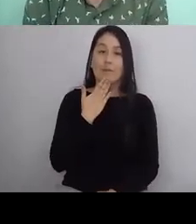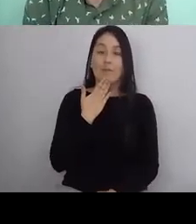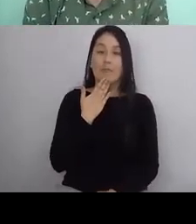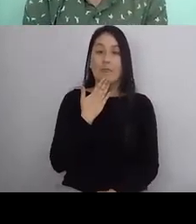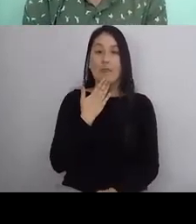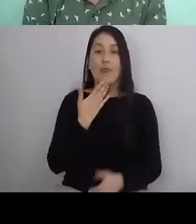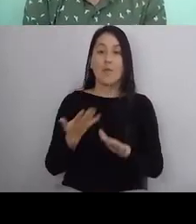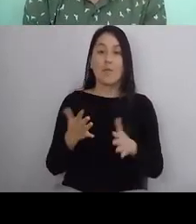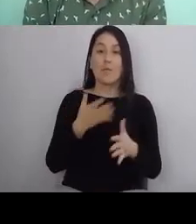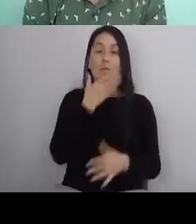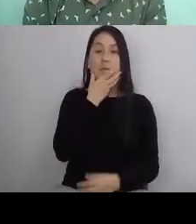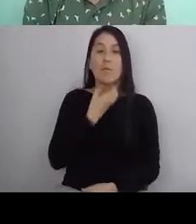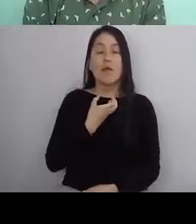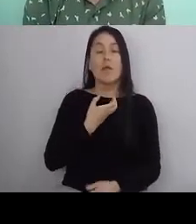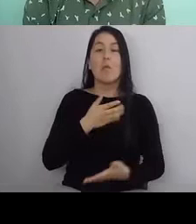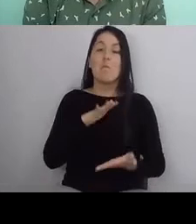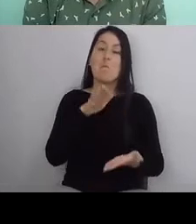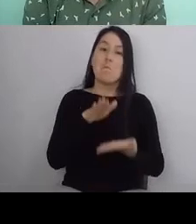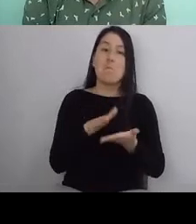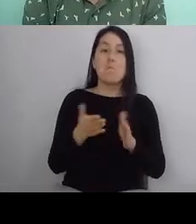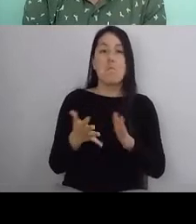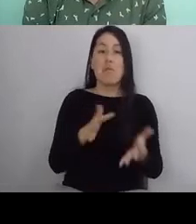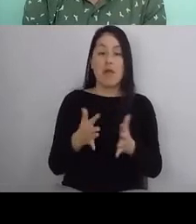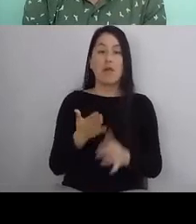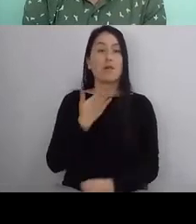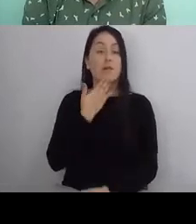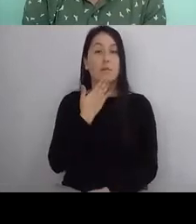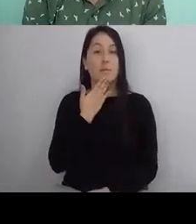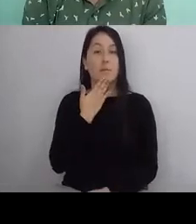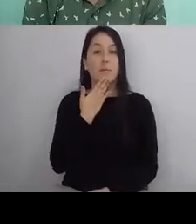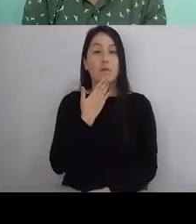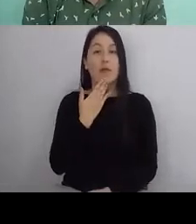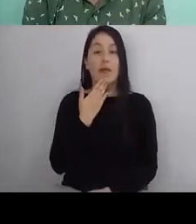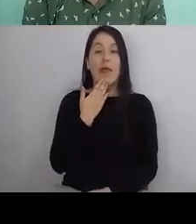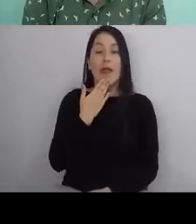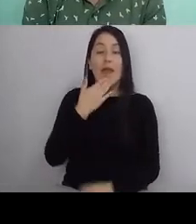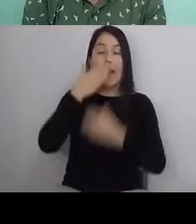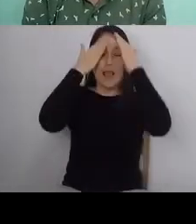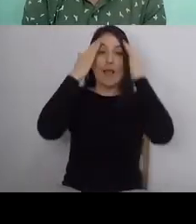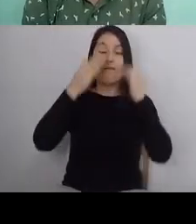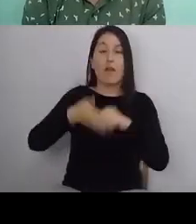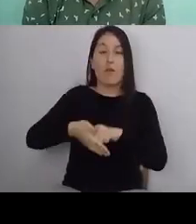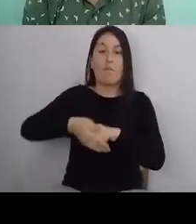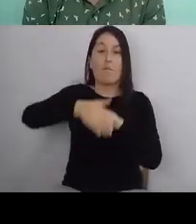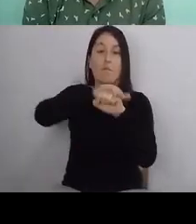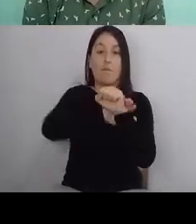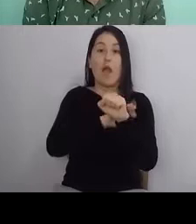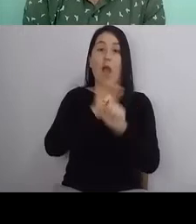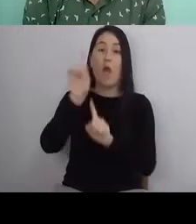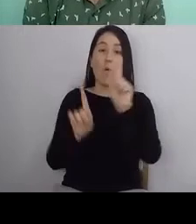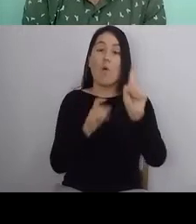o menos mediano. Perfilada, y también tengo el cabello rasurado, algunos podrían decir que soy pelado,